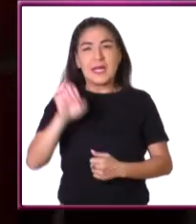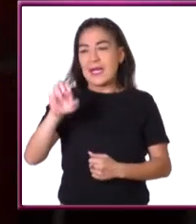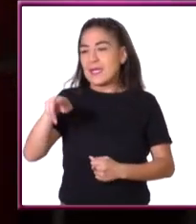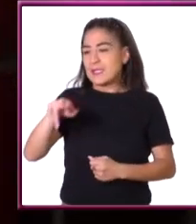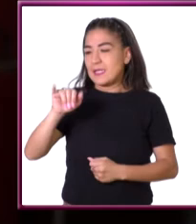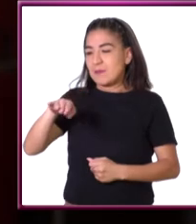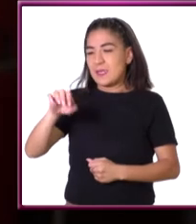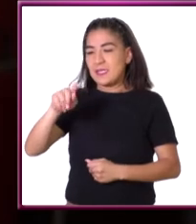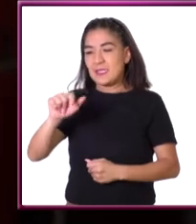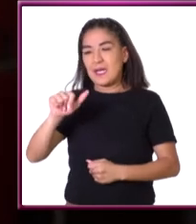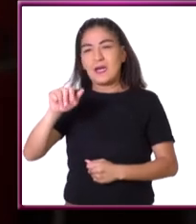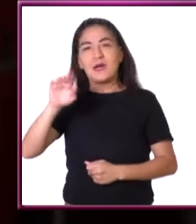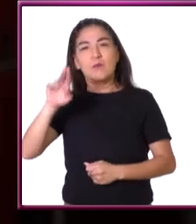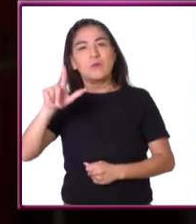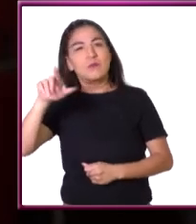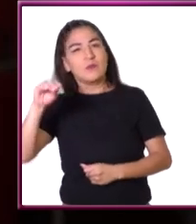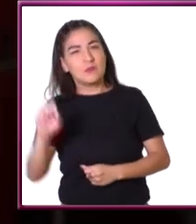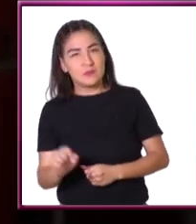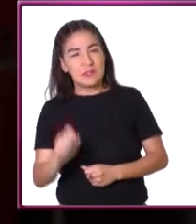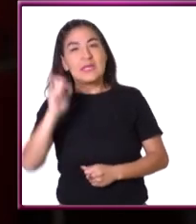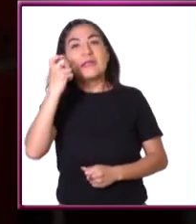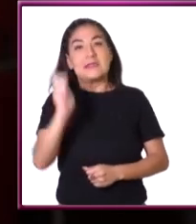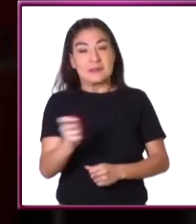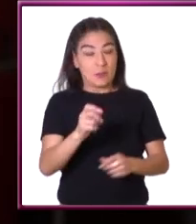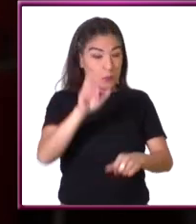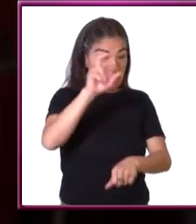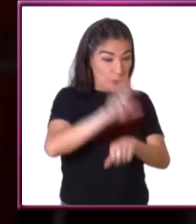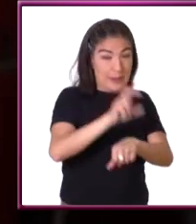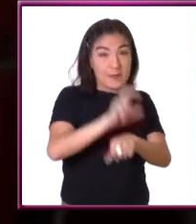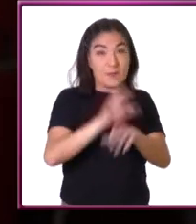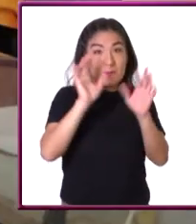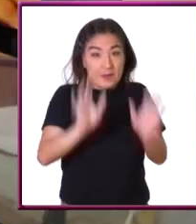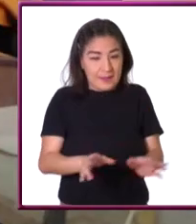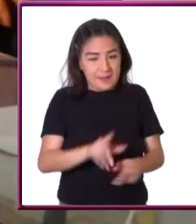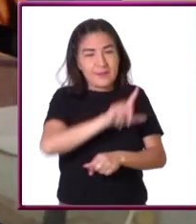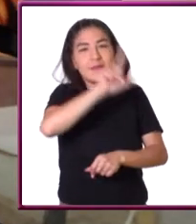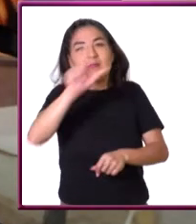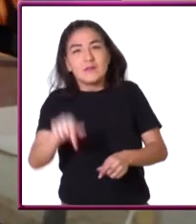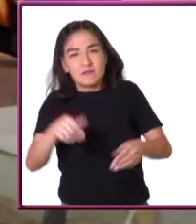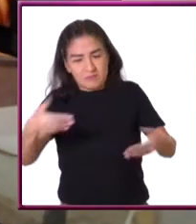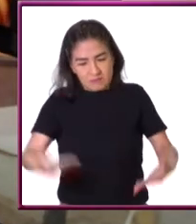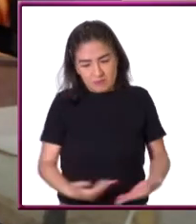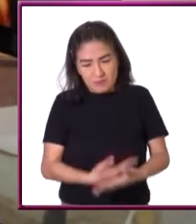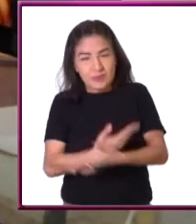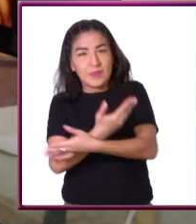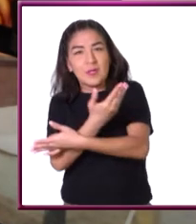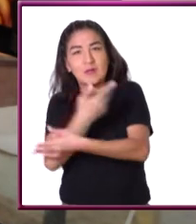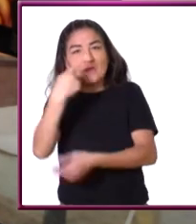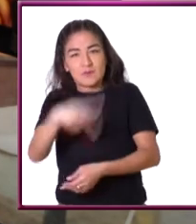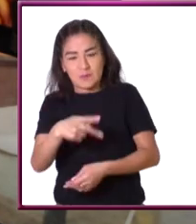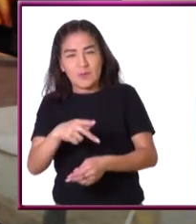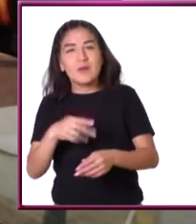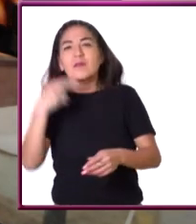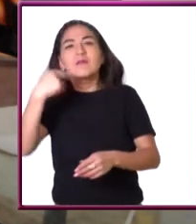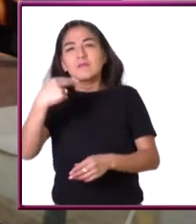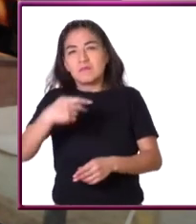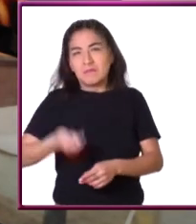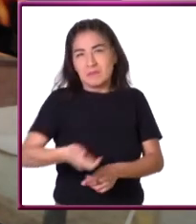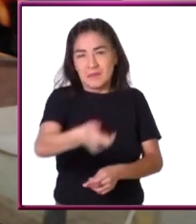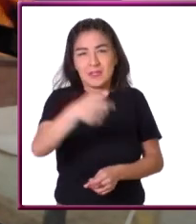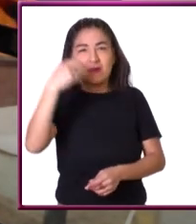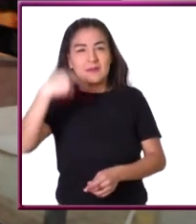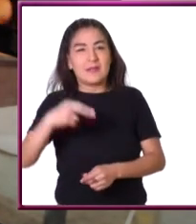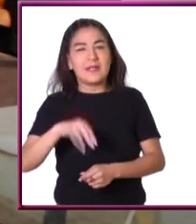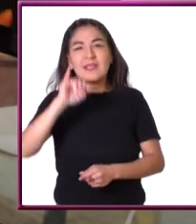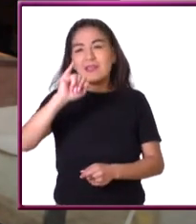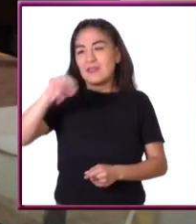son los hemimetábolos, en donde después del huevo nace un pequeño organismo que se